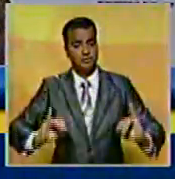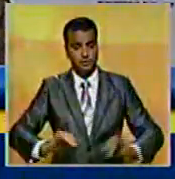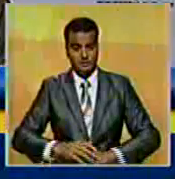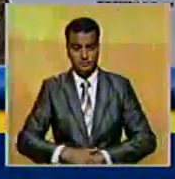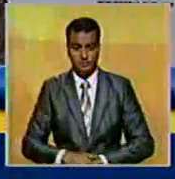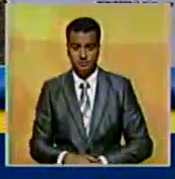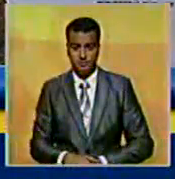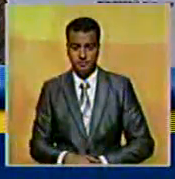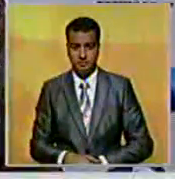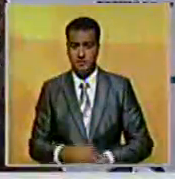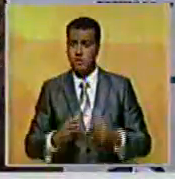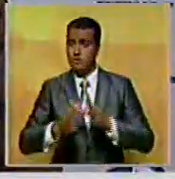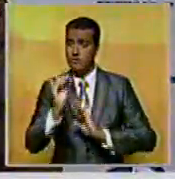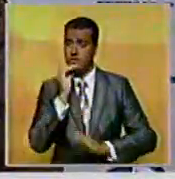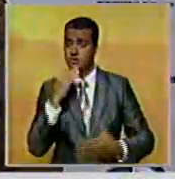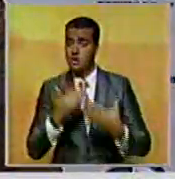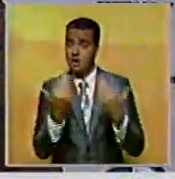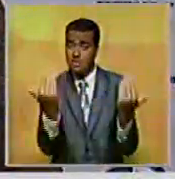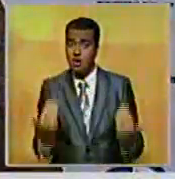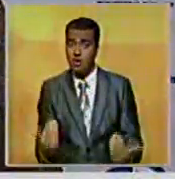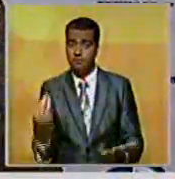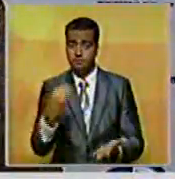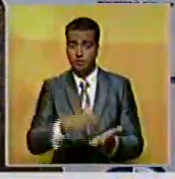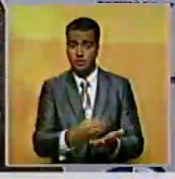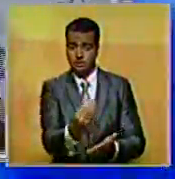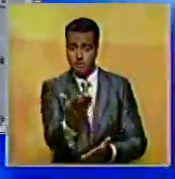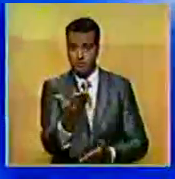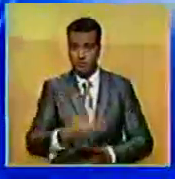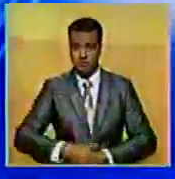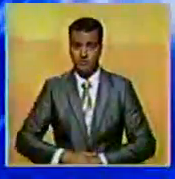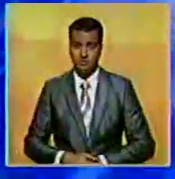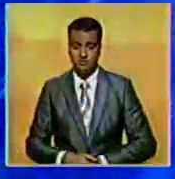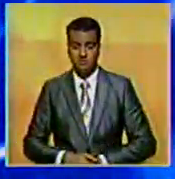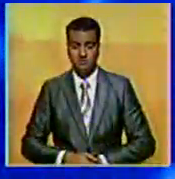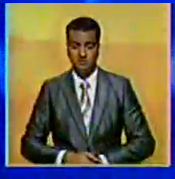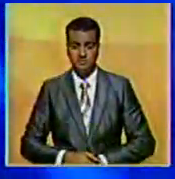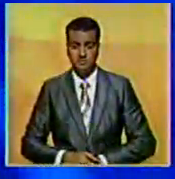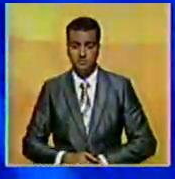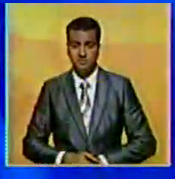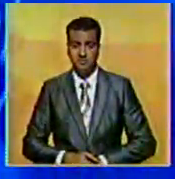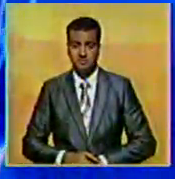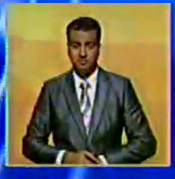ello. Es la información que nosotros manejamos a esta hora desde la sede del Ministerio Público y con ella retornamos el pase al estudio.